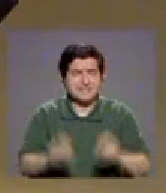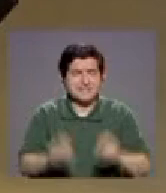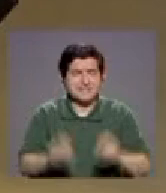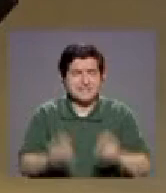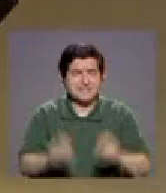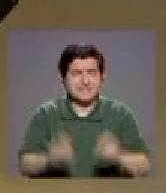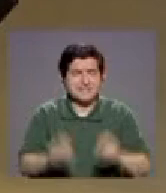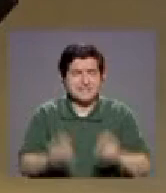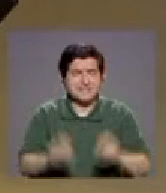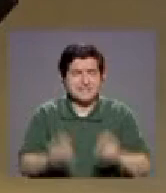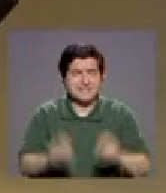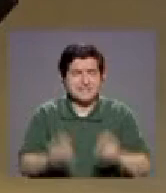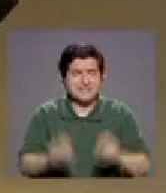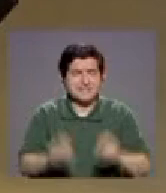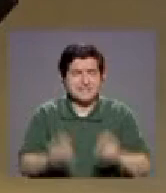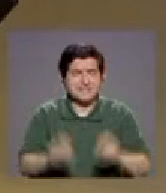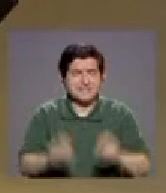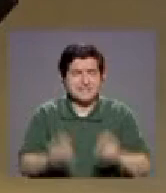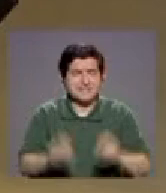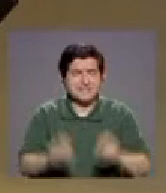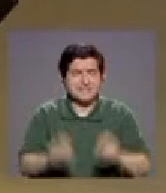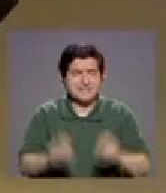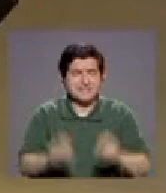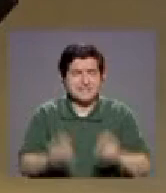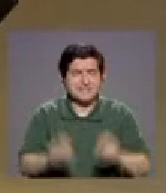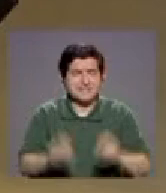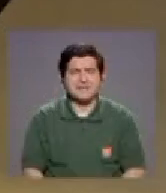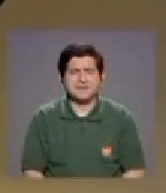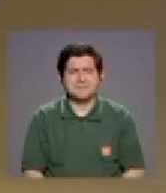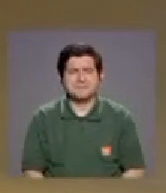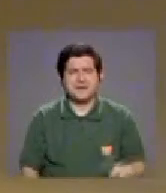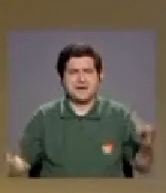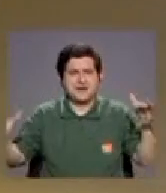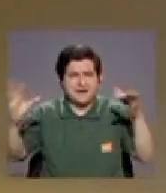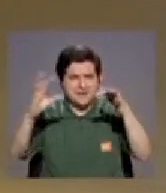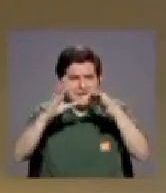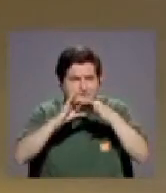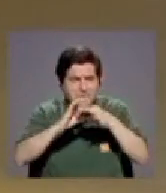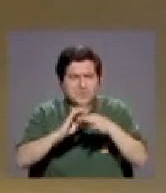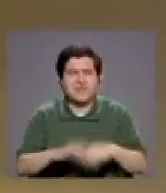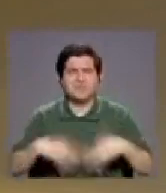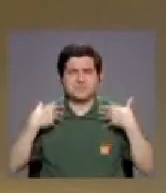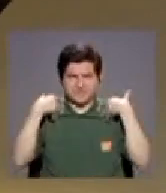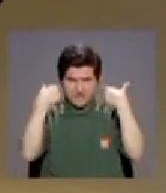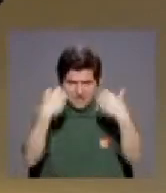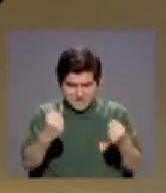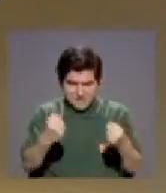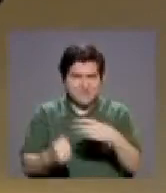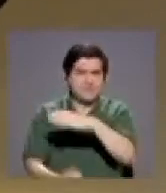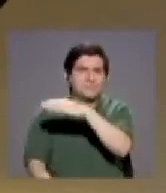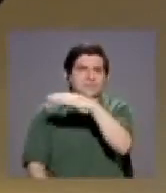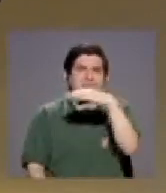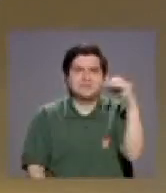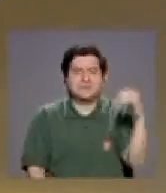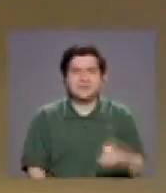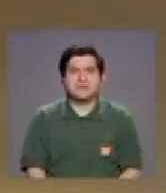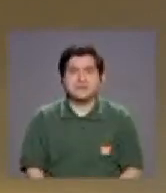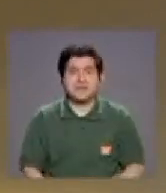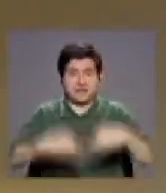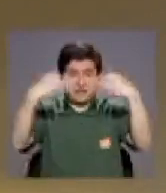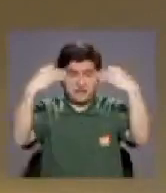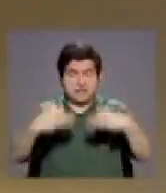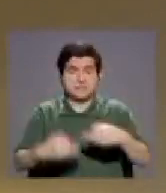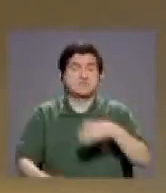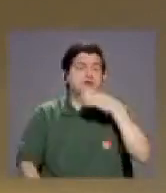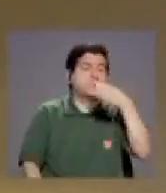Continuamos sobre este amplio abanico de temas de salud y de las medidas que